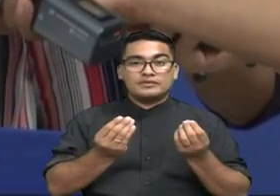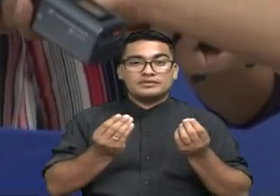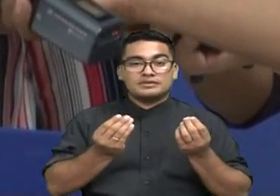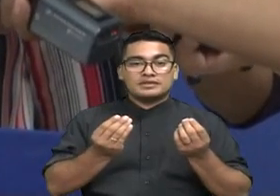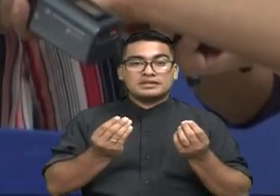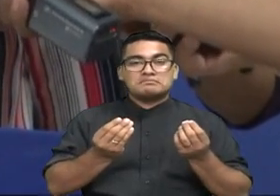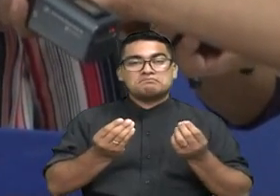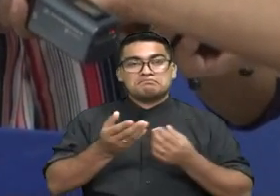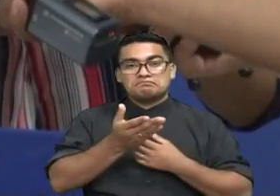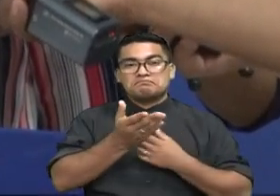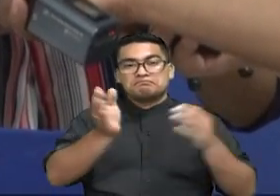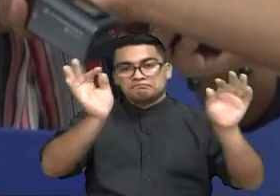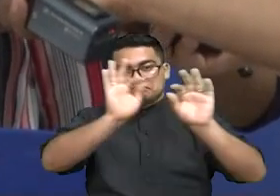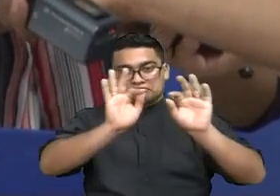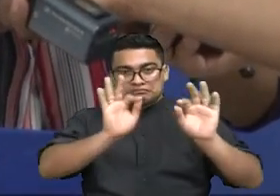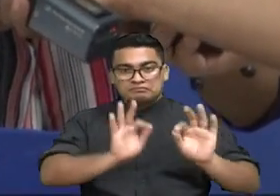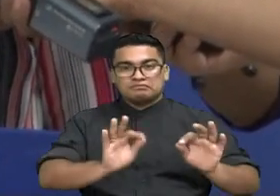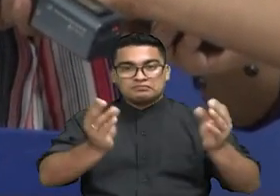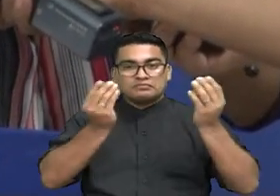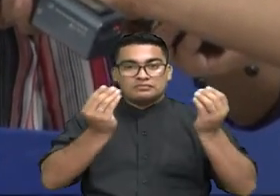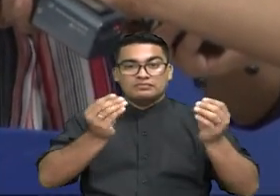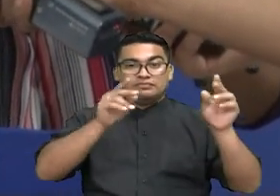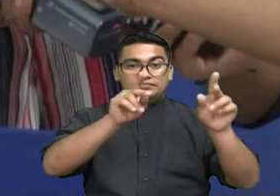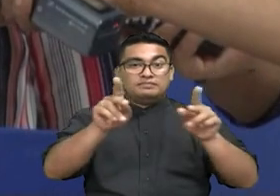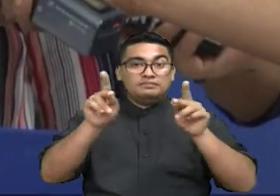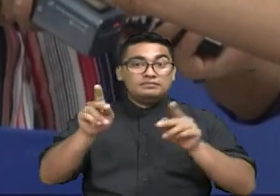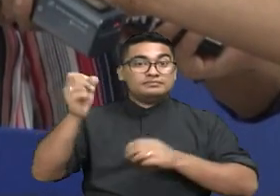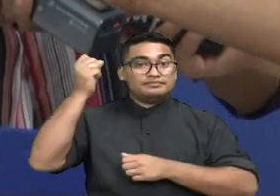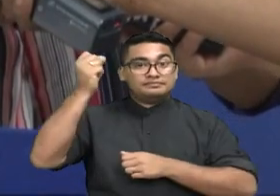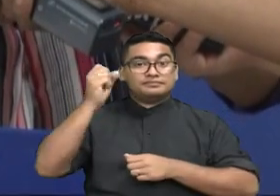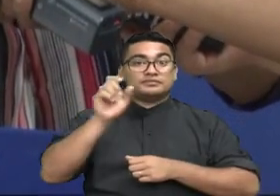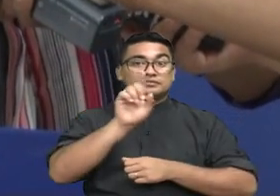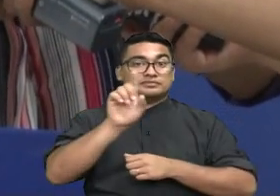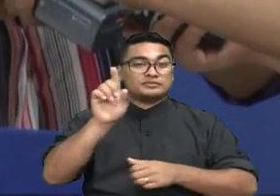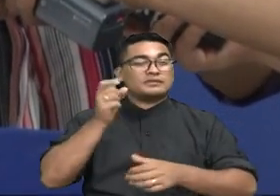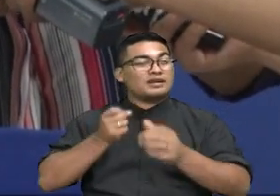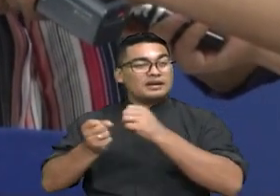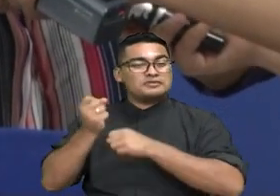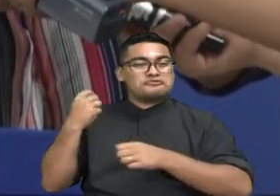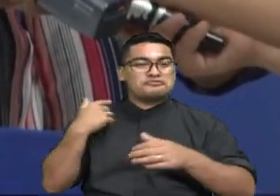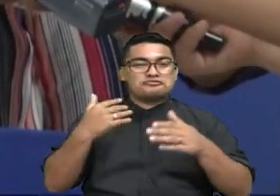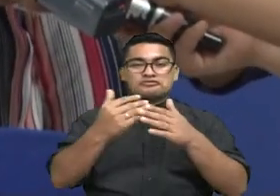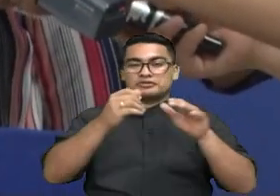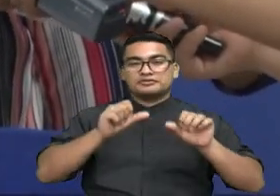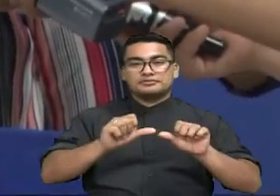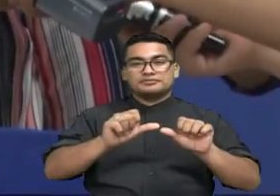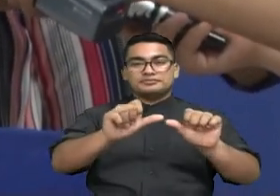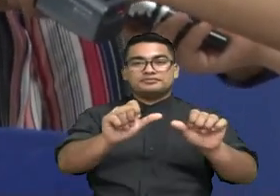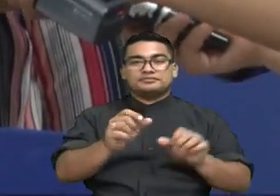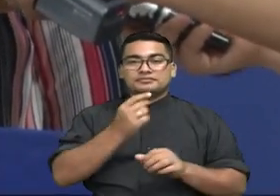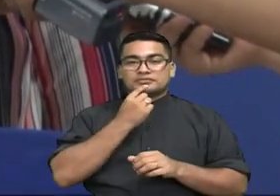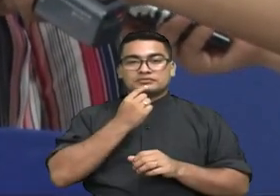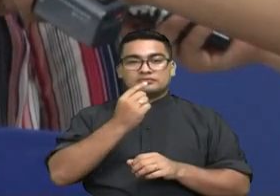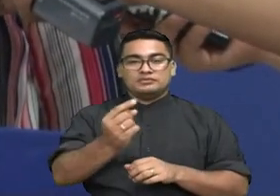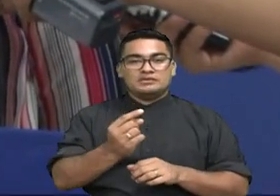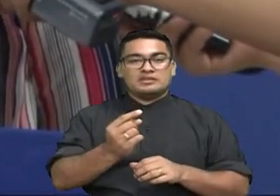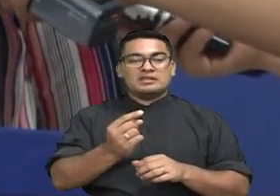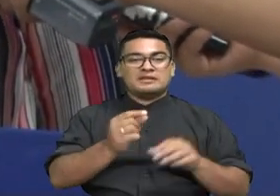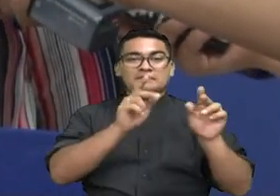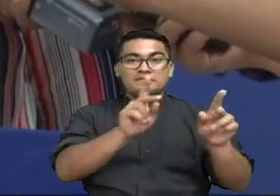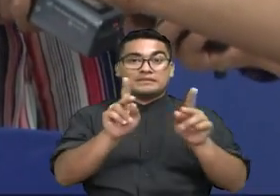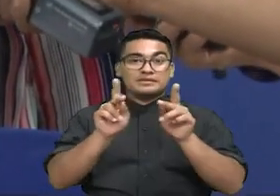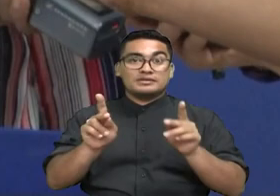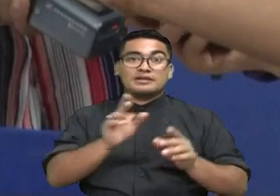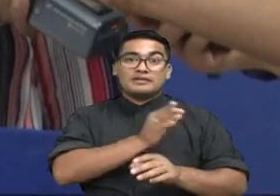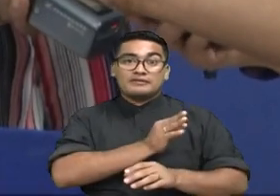y felicitamos a todos los ganadores que en estos 11 años han tenido esa dedicación y sobre todo esa